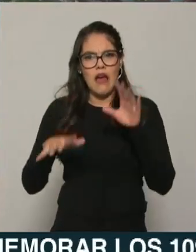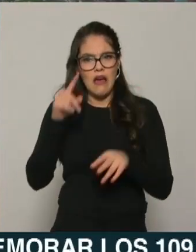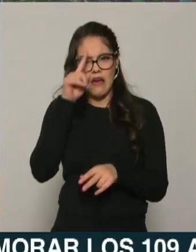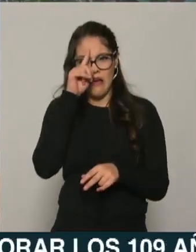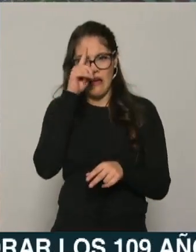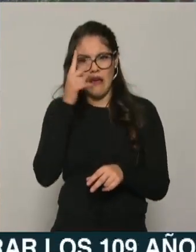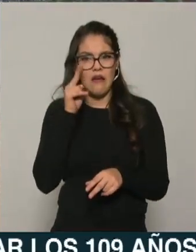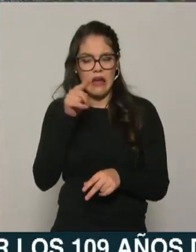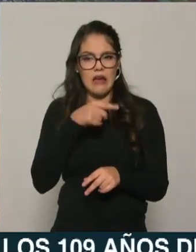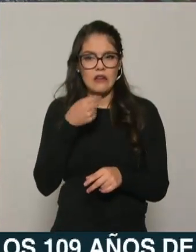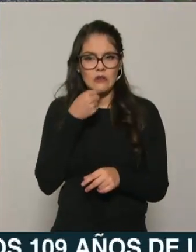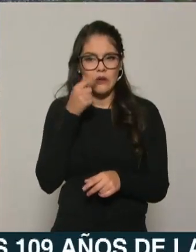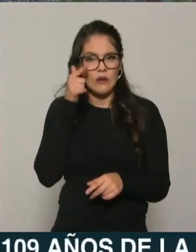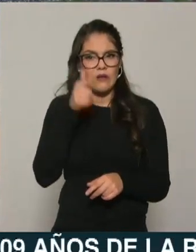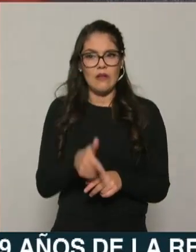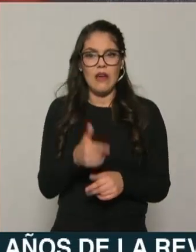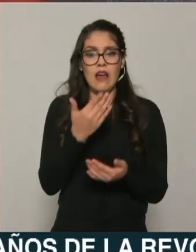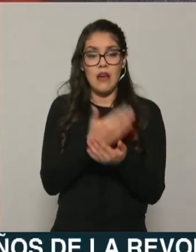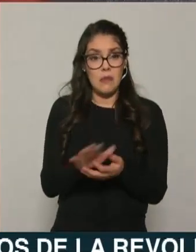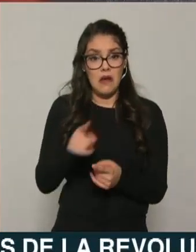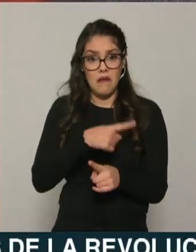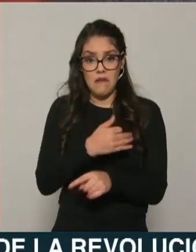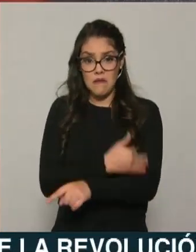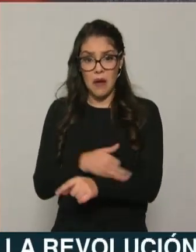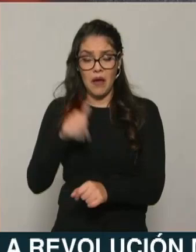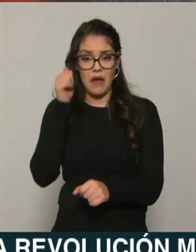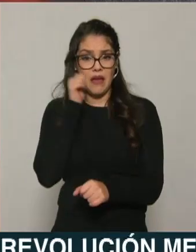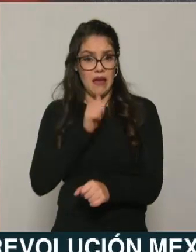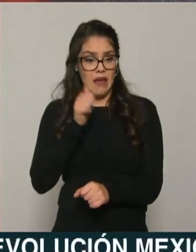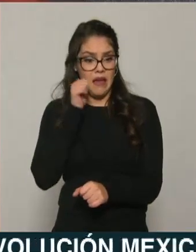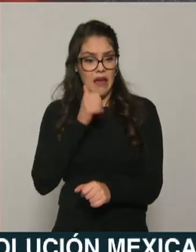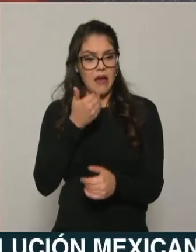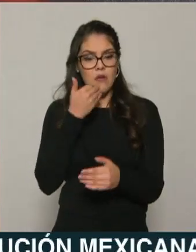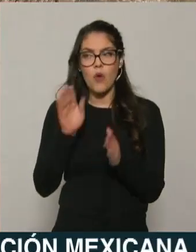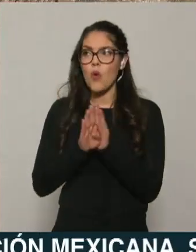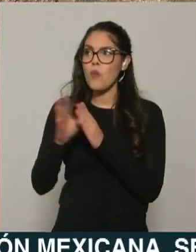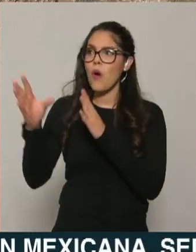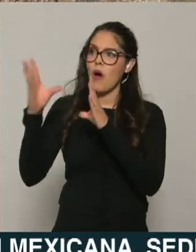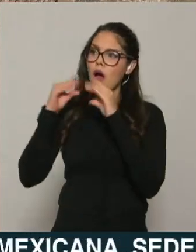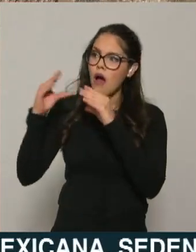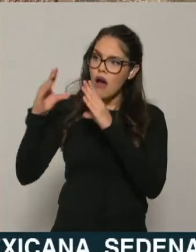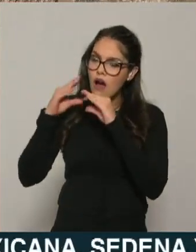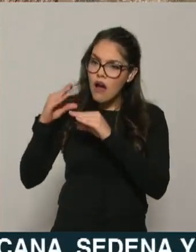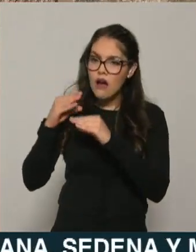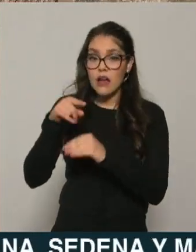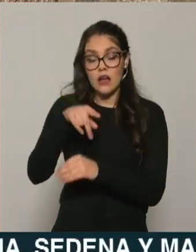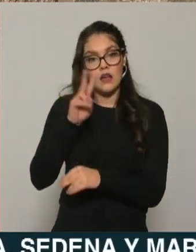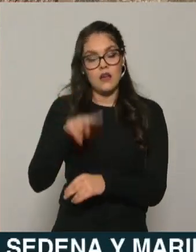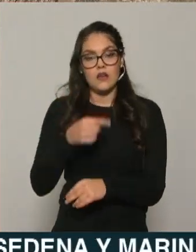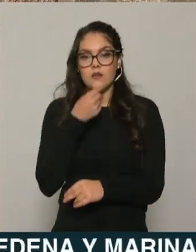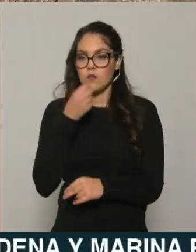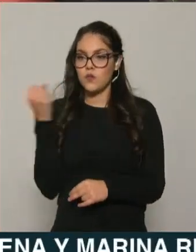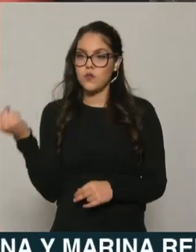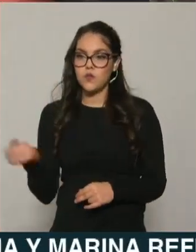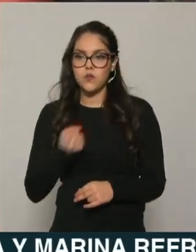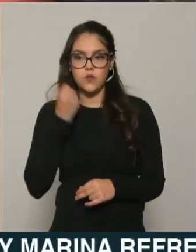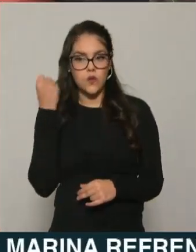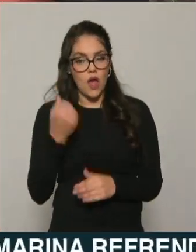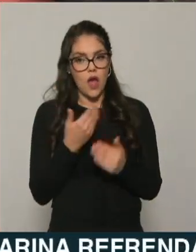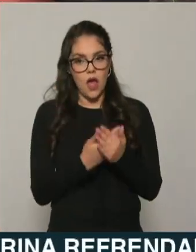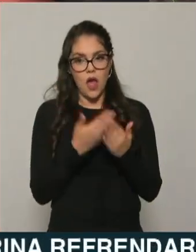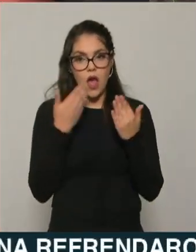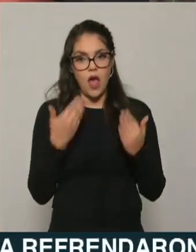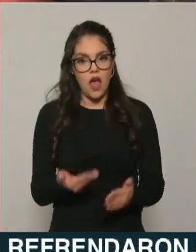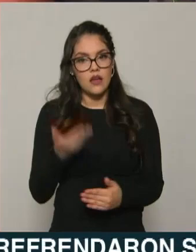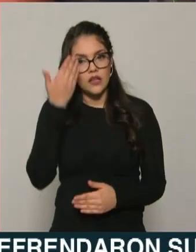diagnosticar a los pequeños y la realidad es que las familias no siempre reciben esa guía. Adara ha sido una niña muy afortunada que, bueno, hasta el momento